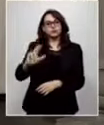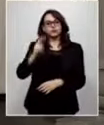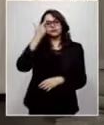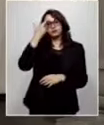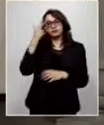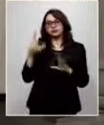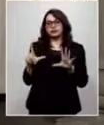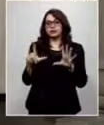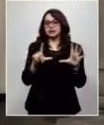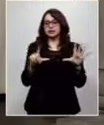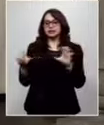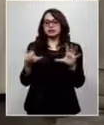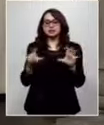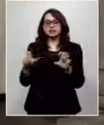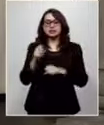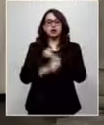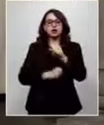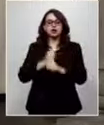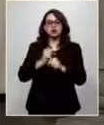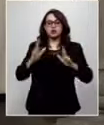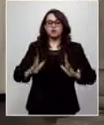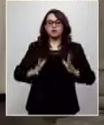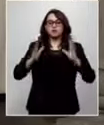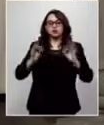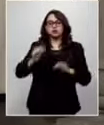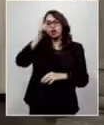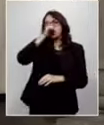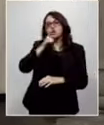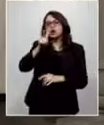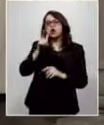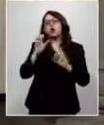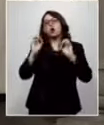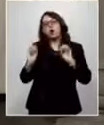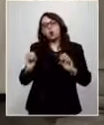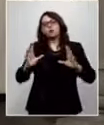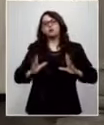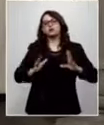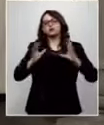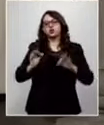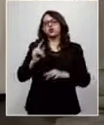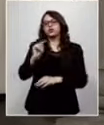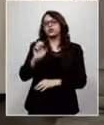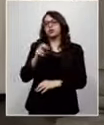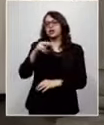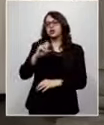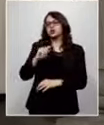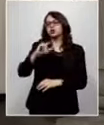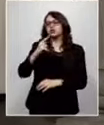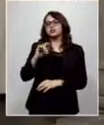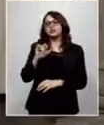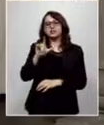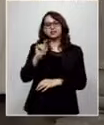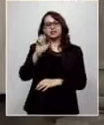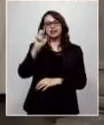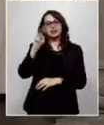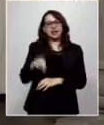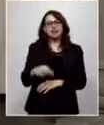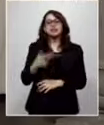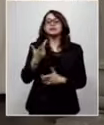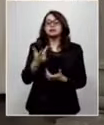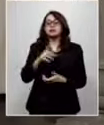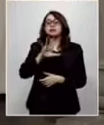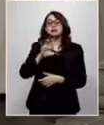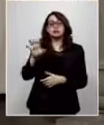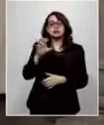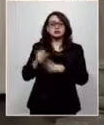Fundación Lunar o el inicio de la fundación de la Gran Tenochtitlán, los 500 años de su caída y los 500 años de